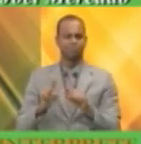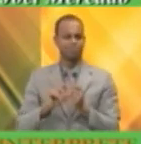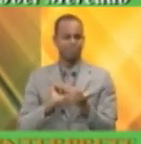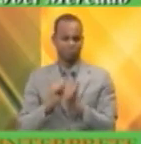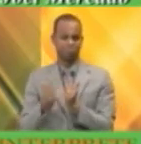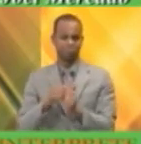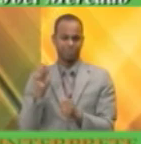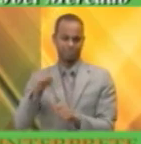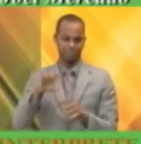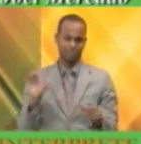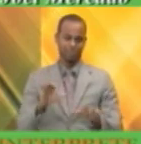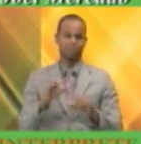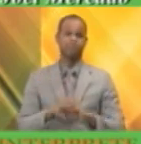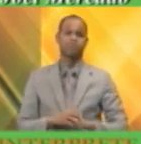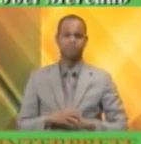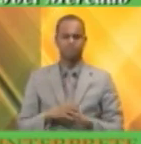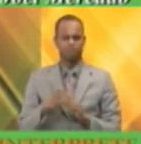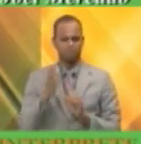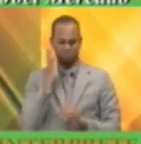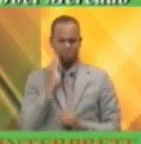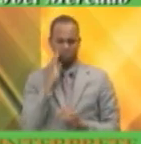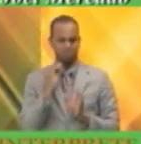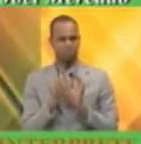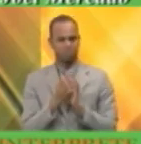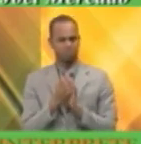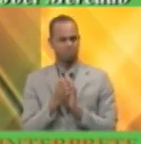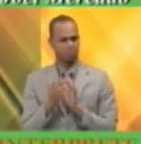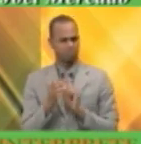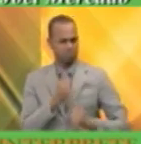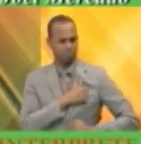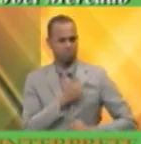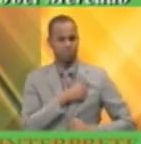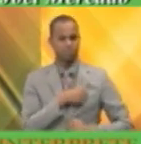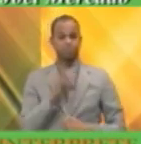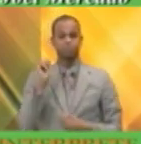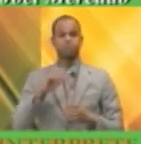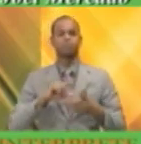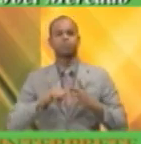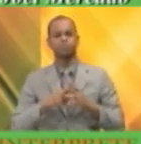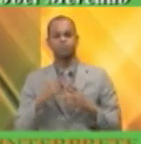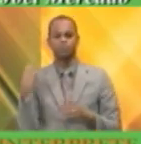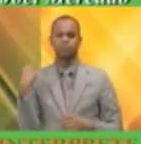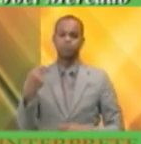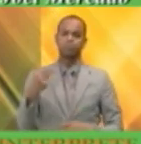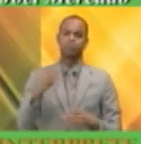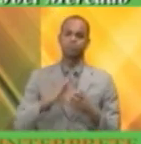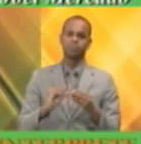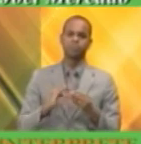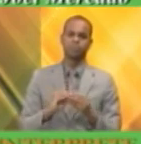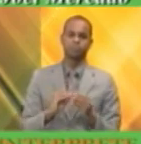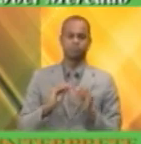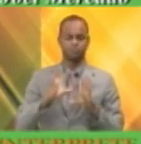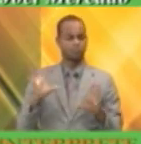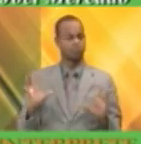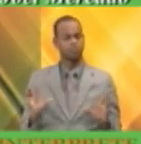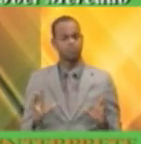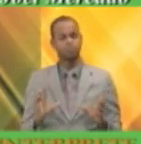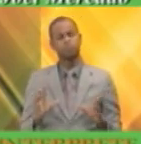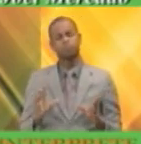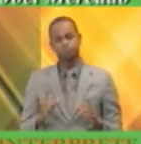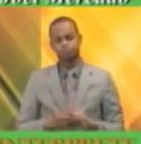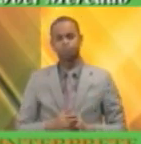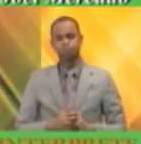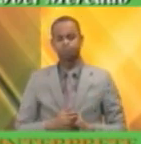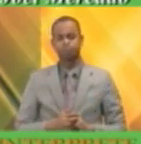especialidades que manejan los militares. Por ahí se inicia, hay una historia que contar, pero que es bastante larga, y